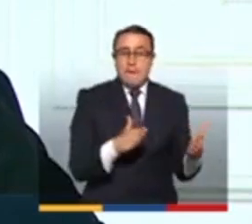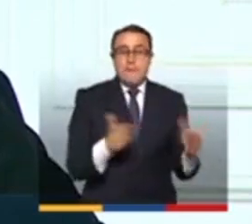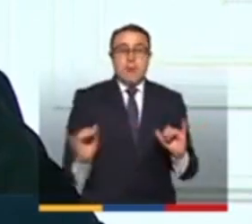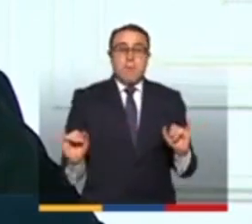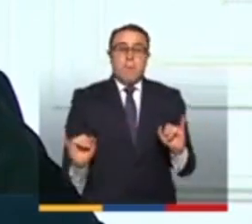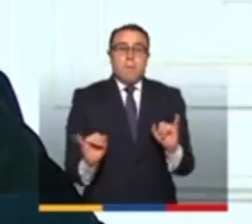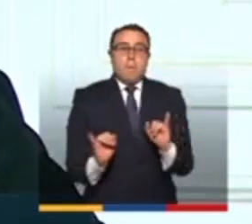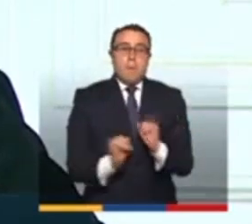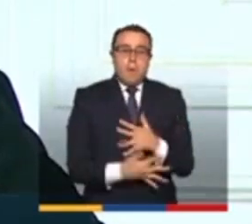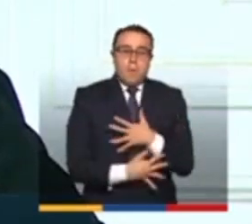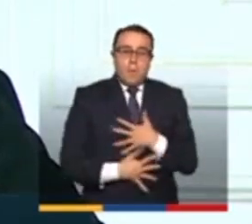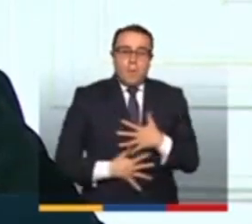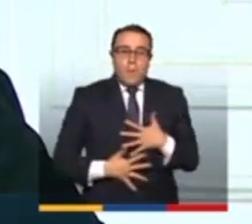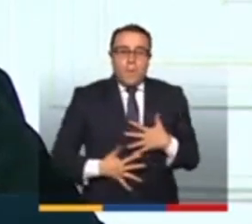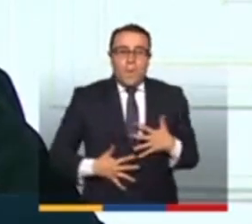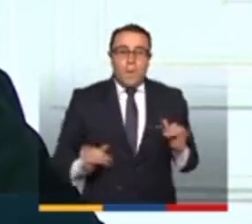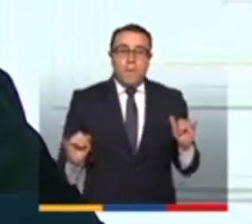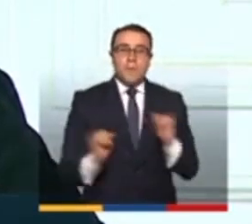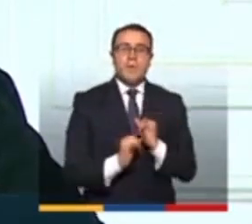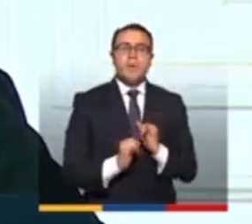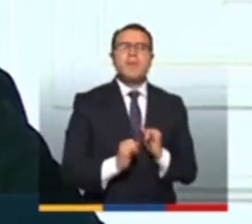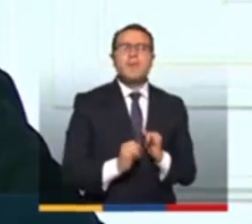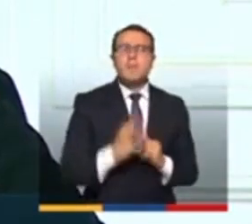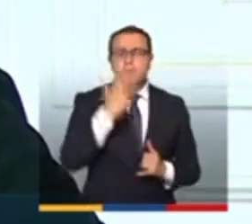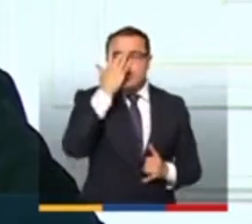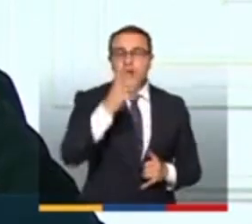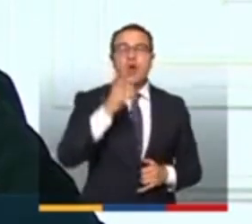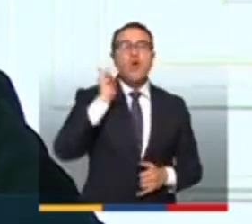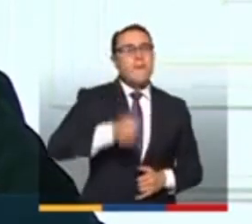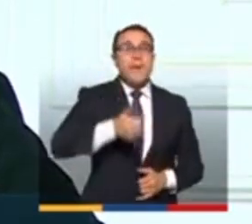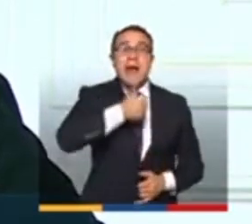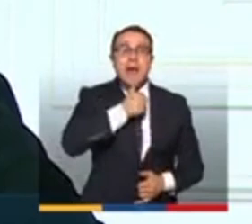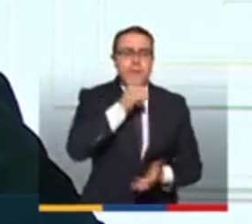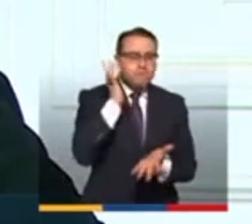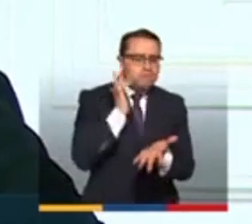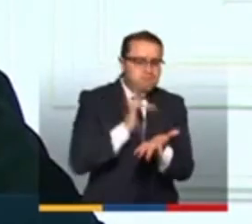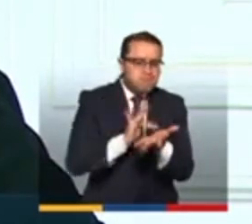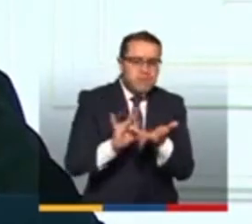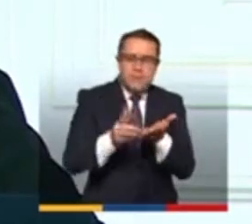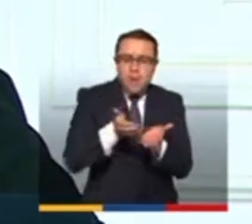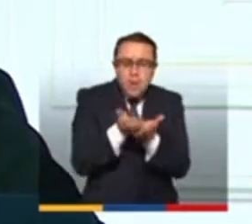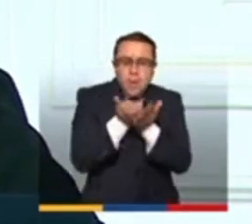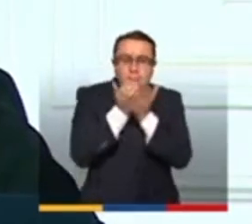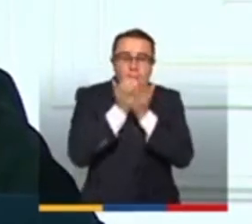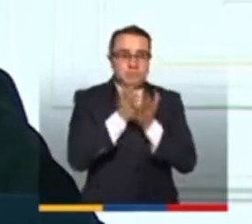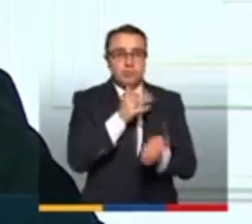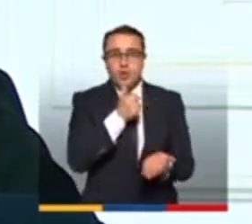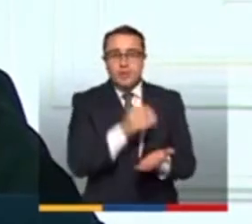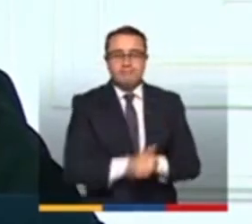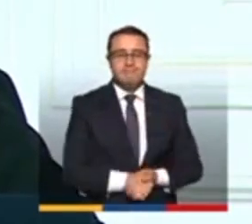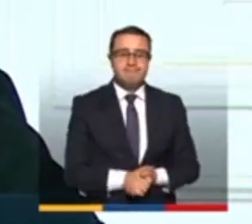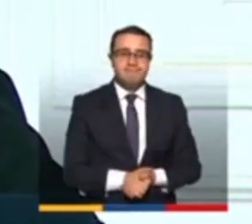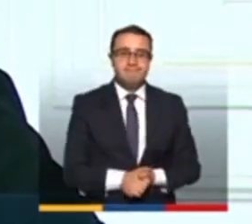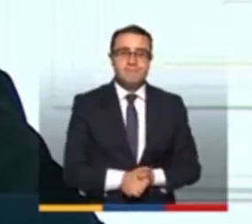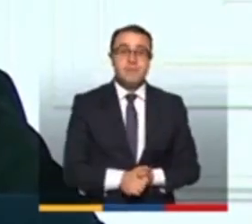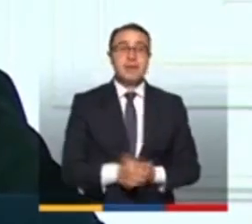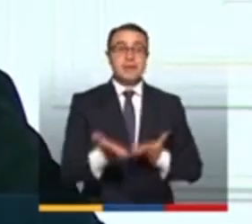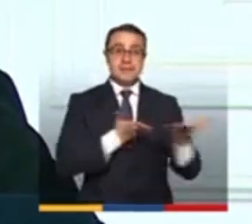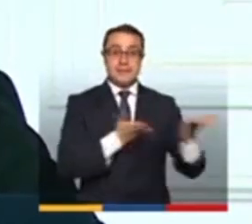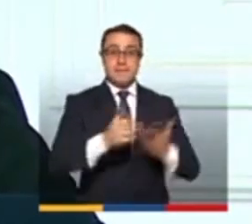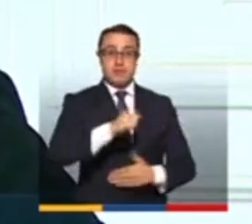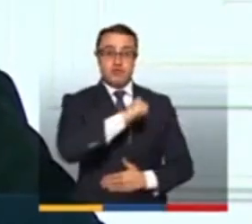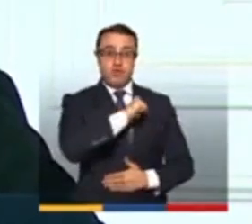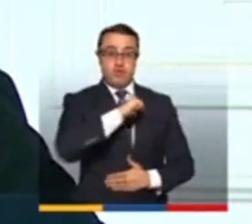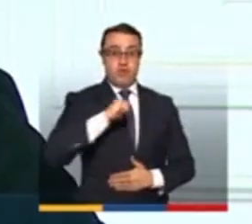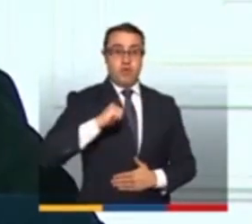desnutrición infantil de Colombia es la ausencia de agua potable. La privatización del servicio de agua potable